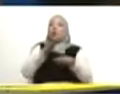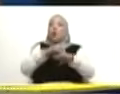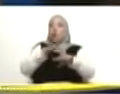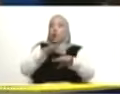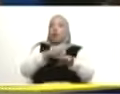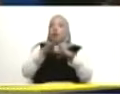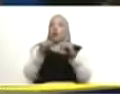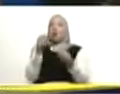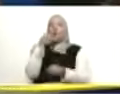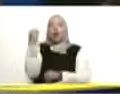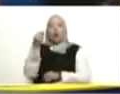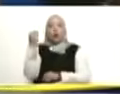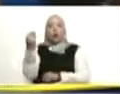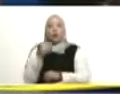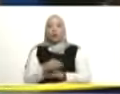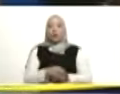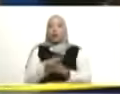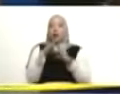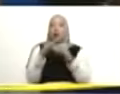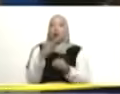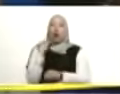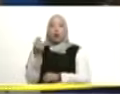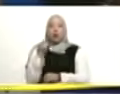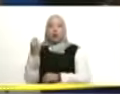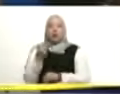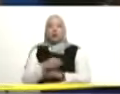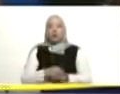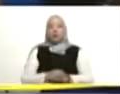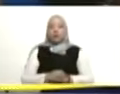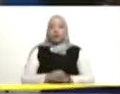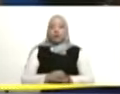a toda la juventud, a toda la juventud.